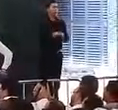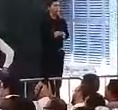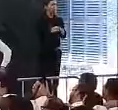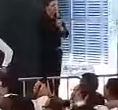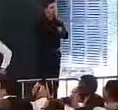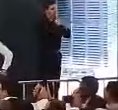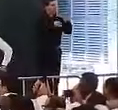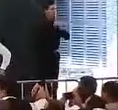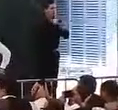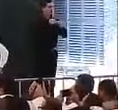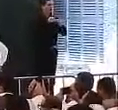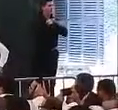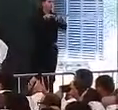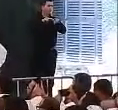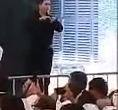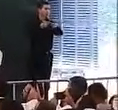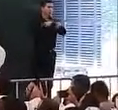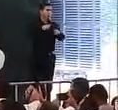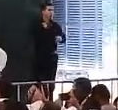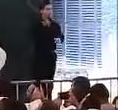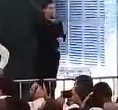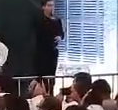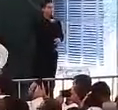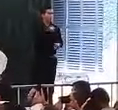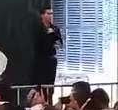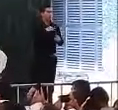todos los compromisos.